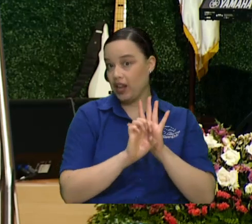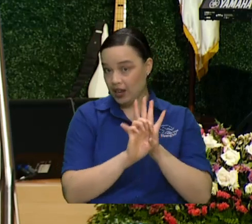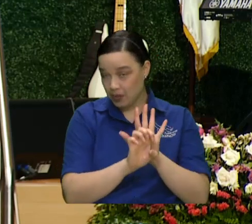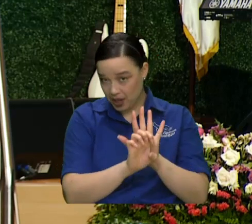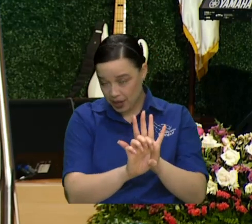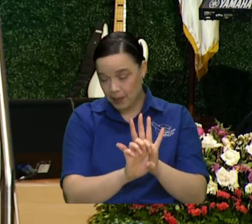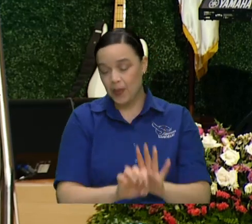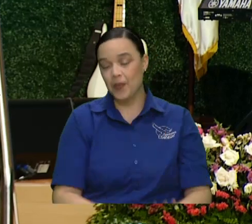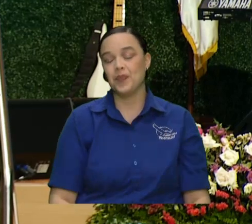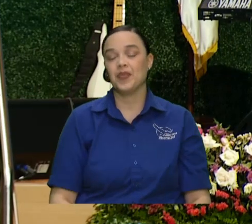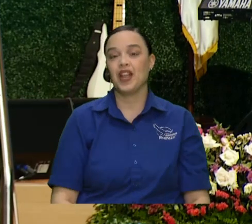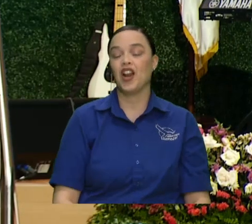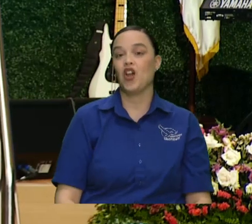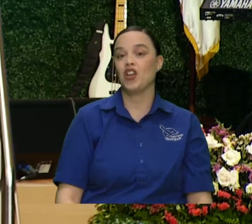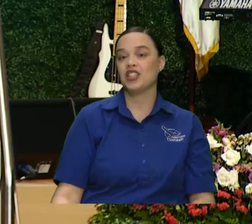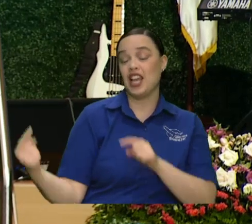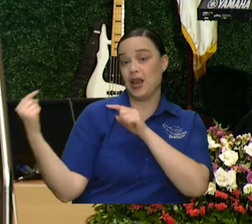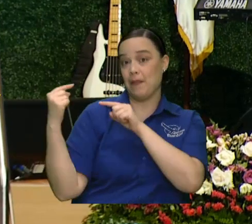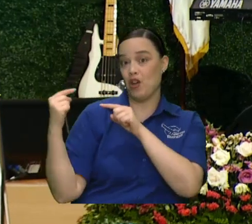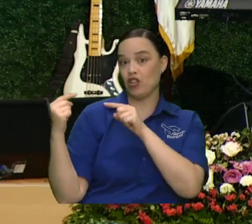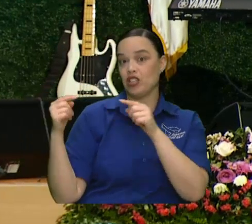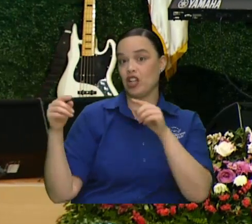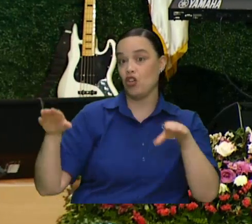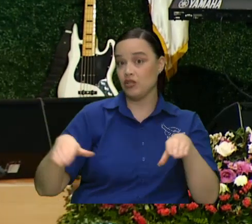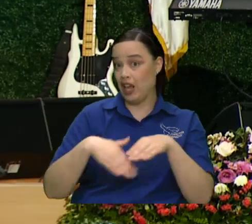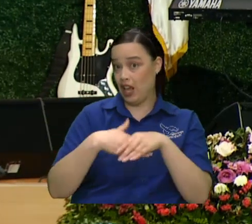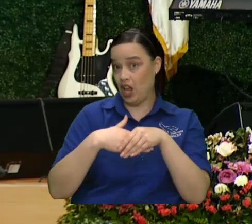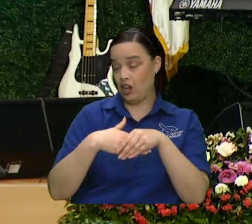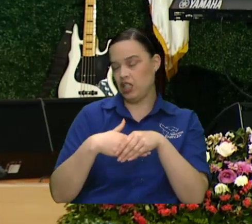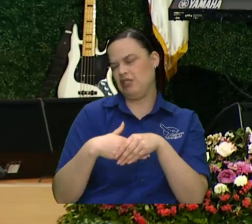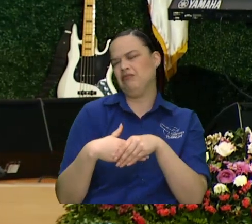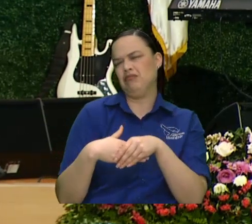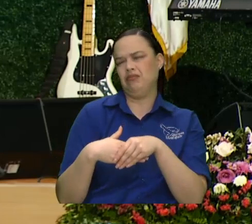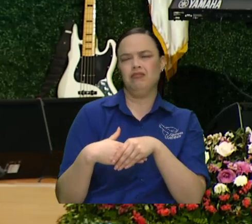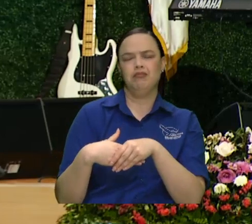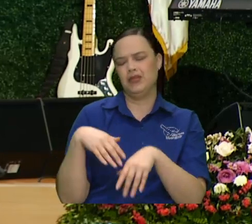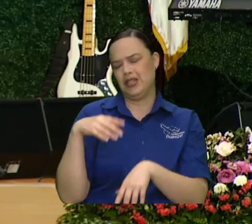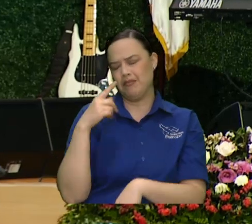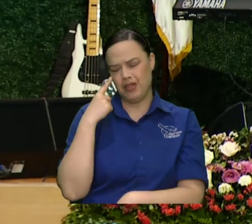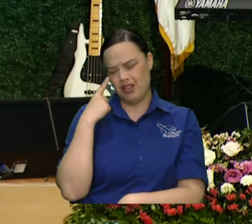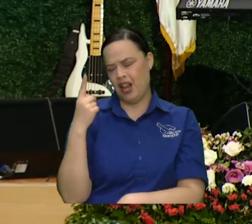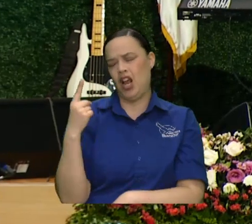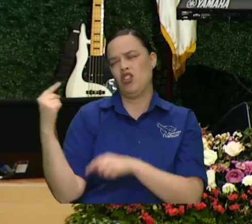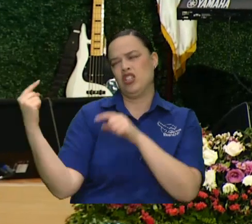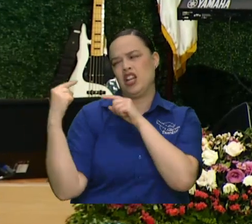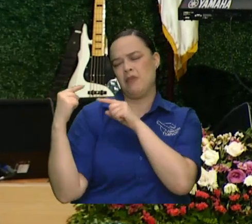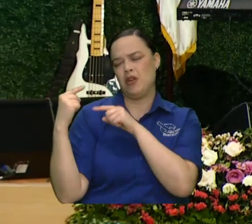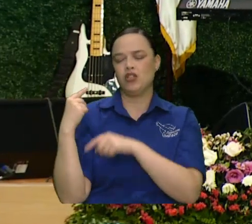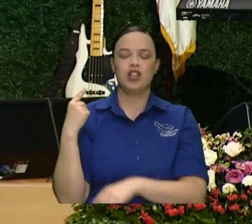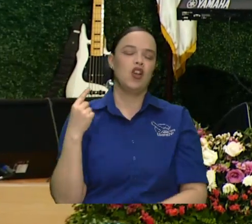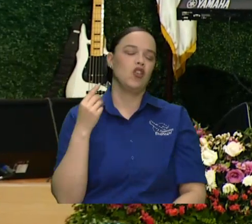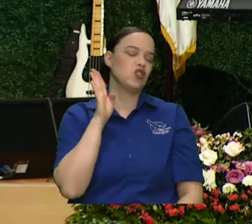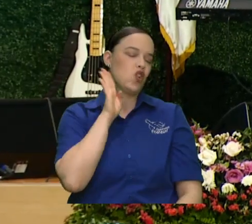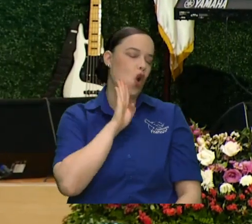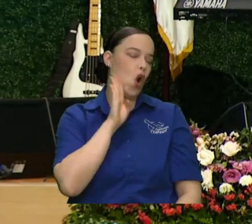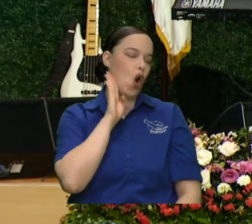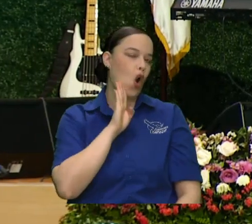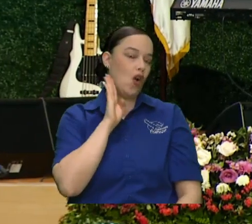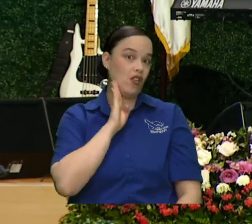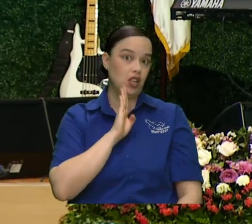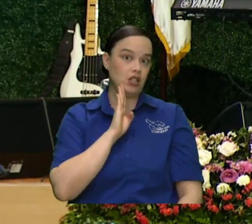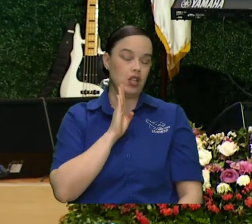con eso queda en ellos vieran los enemigos que yo tengo desde aún no verdad de joven cuando uno se casa uno y ceo a estos enemigos y